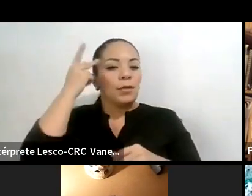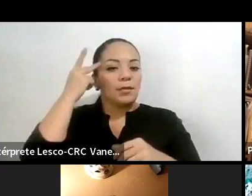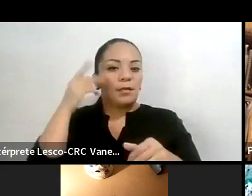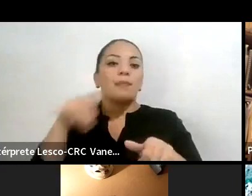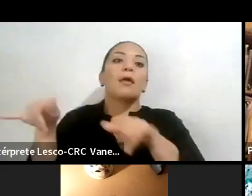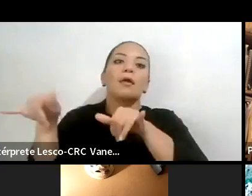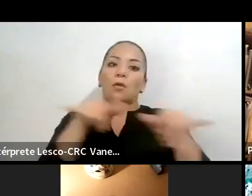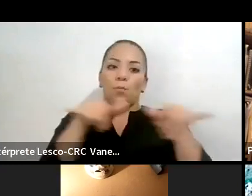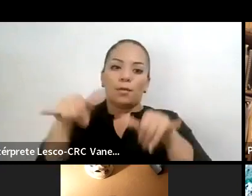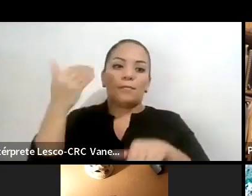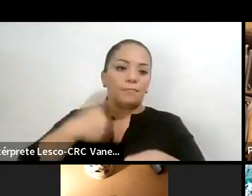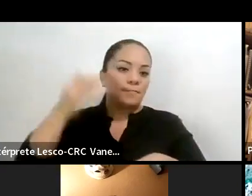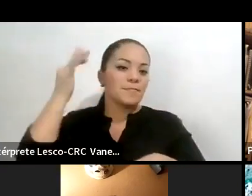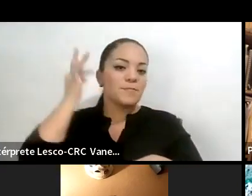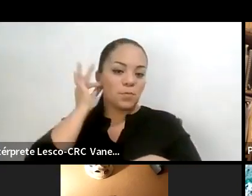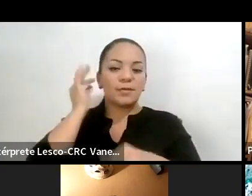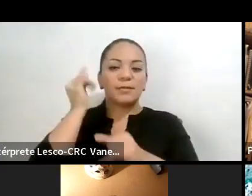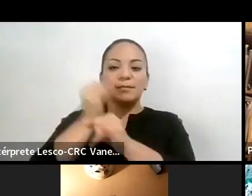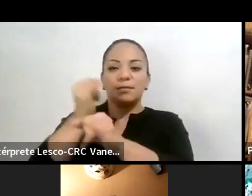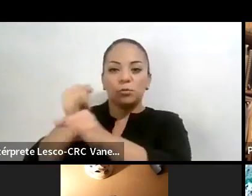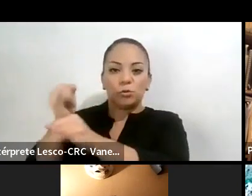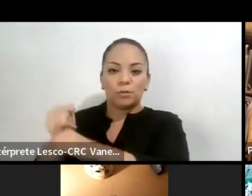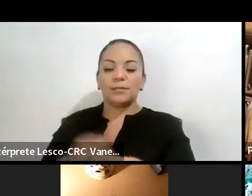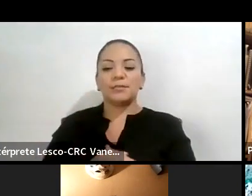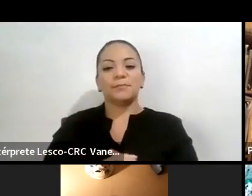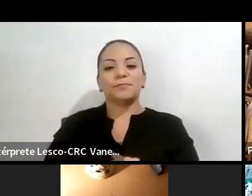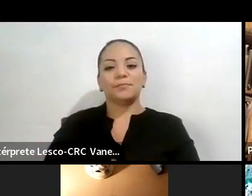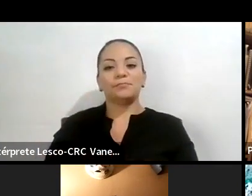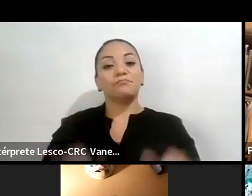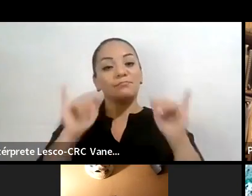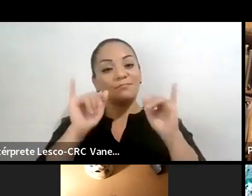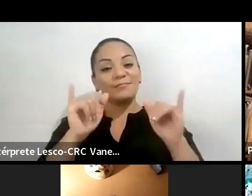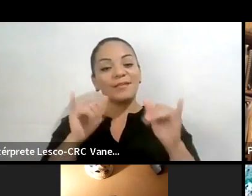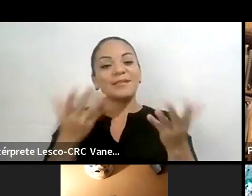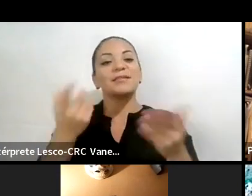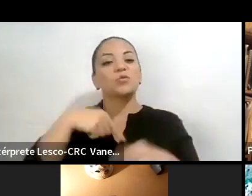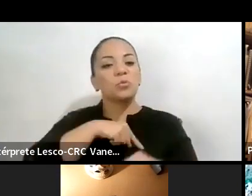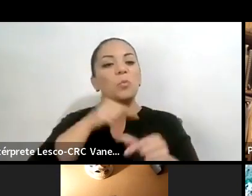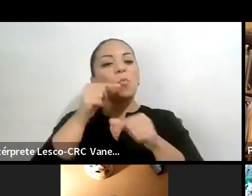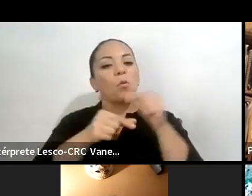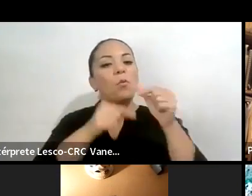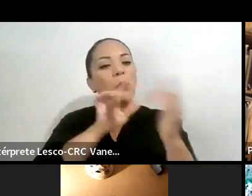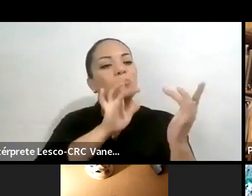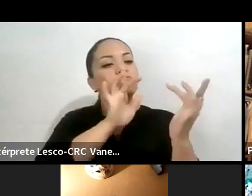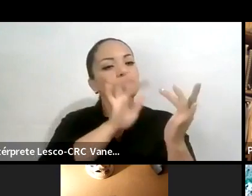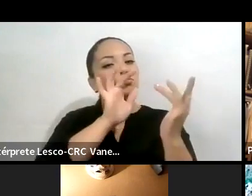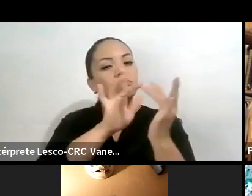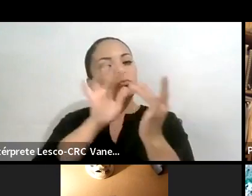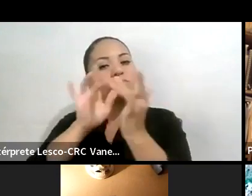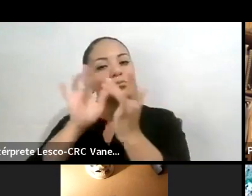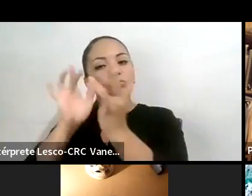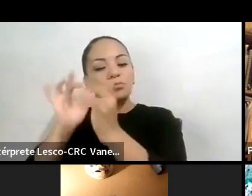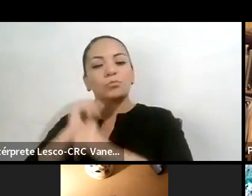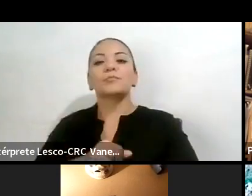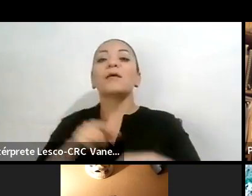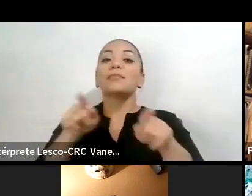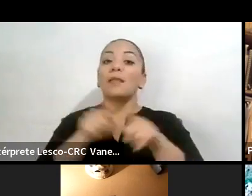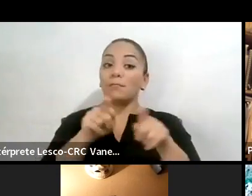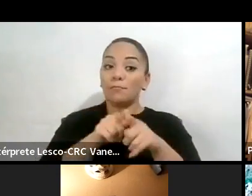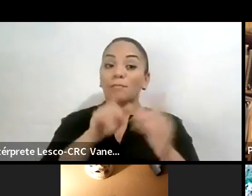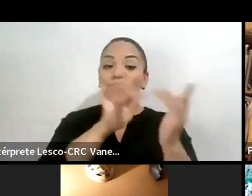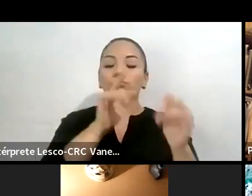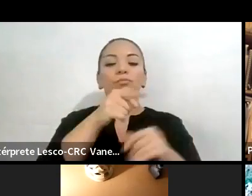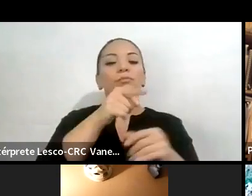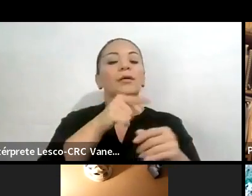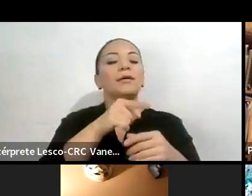género institucional. Y bueno, así es como nos fuimos conectando también con la Escuela de